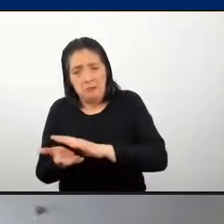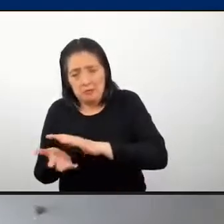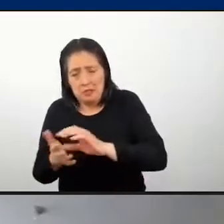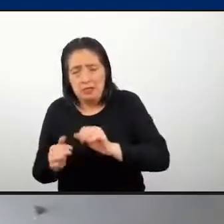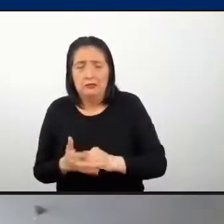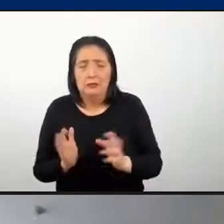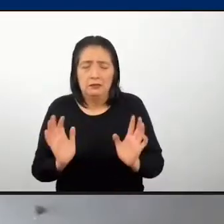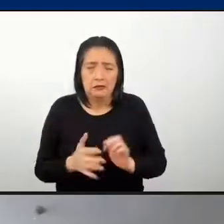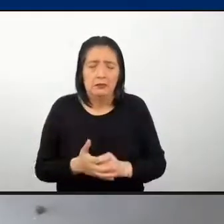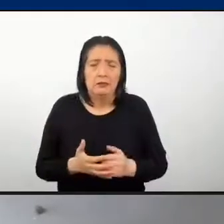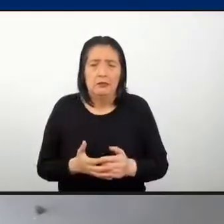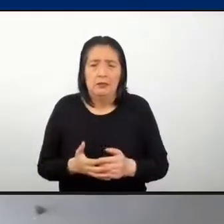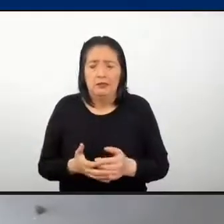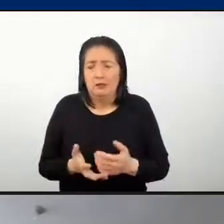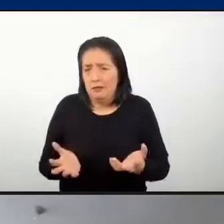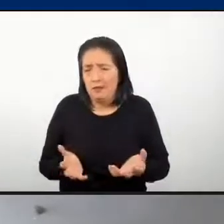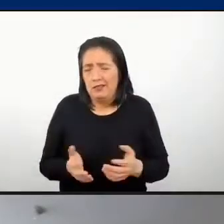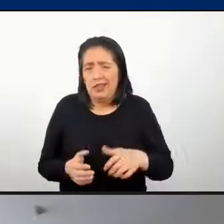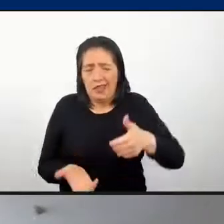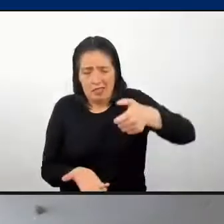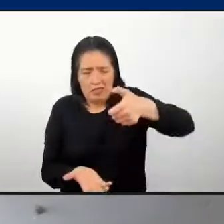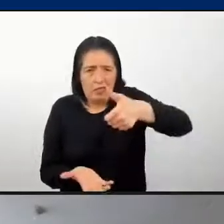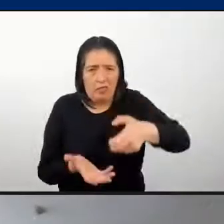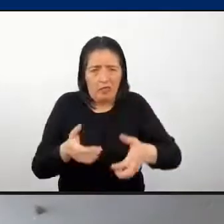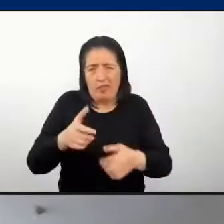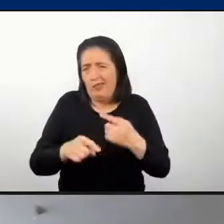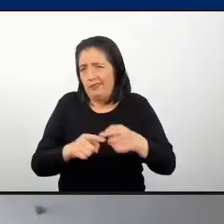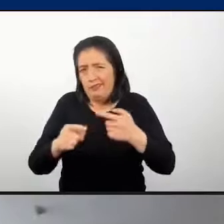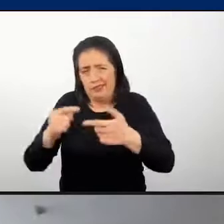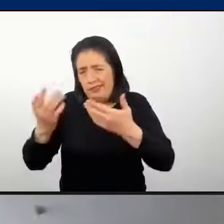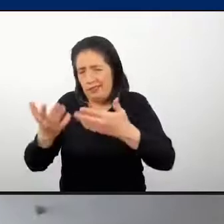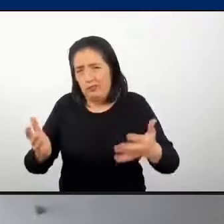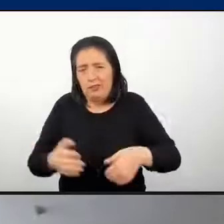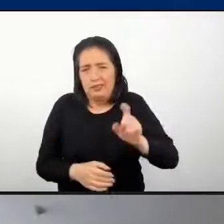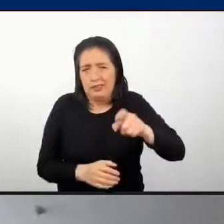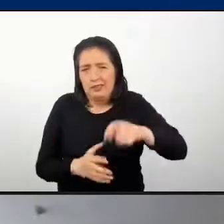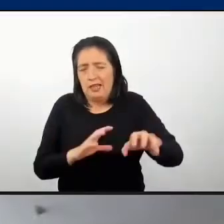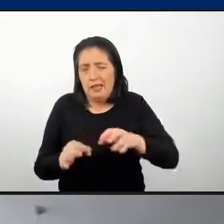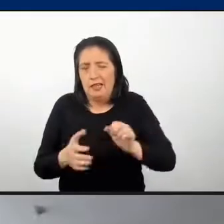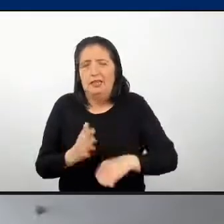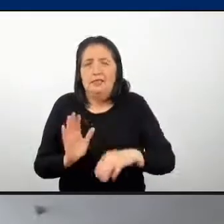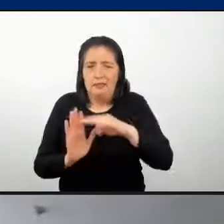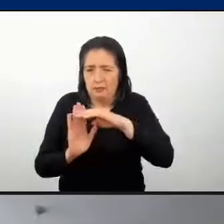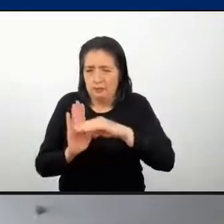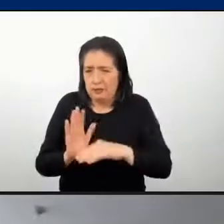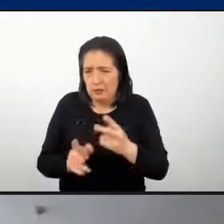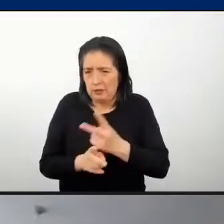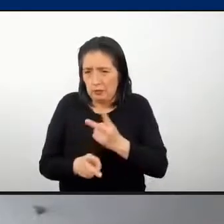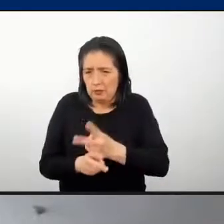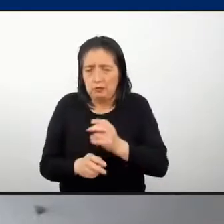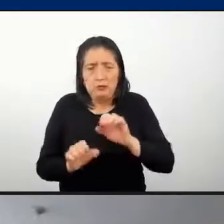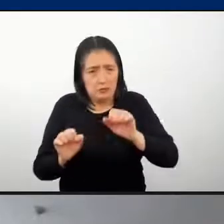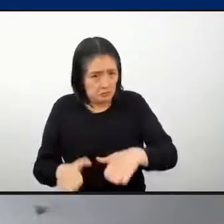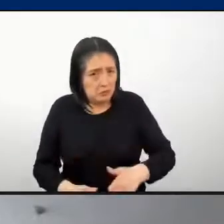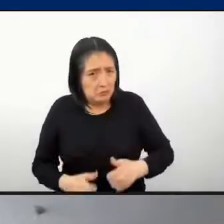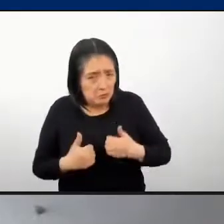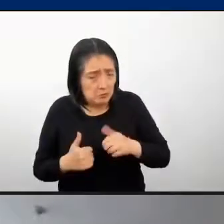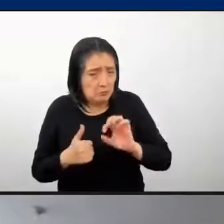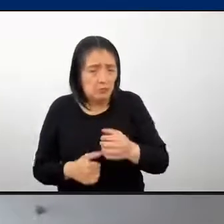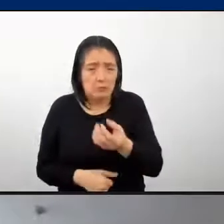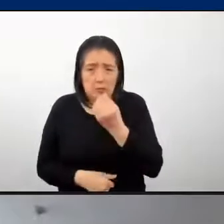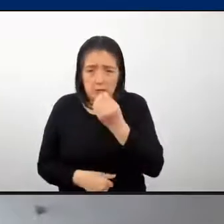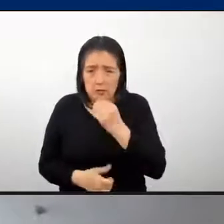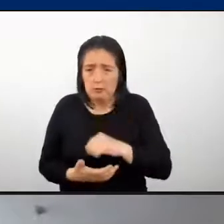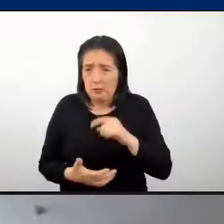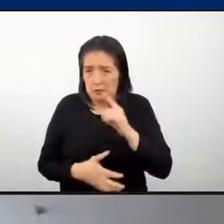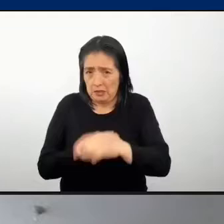los alcoholes y todas las cosas que se tenían que hacer de protocolo, y hemos sobrevivido, hemos comido este 1 año